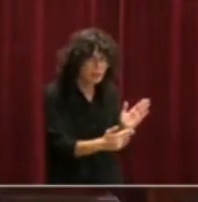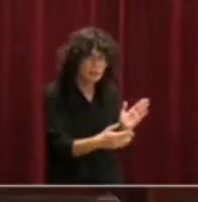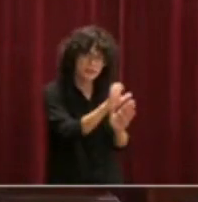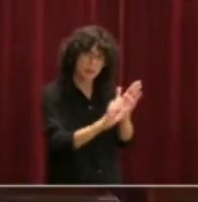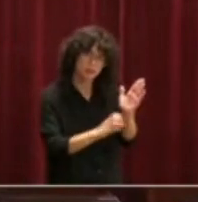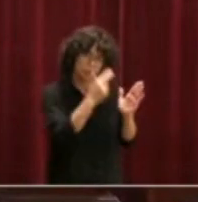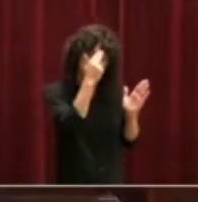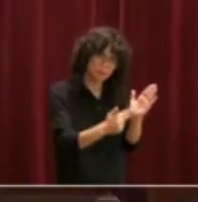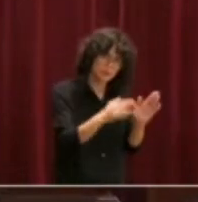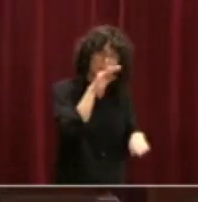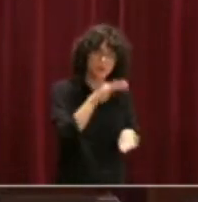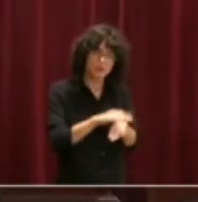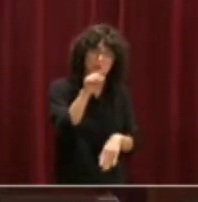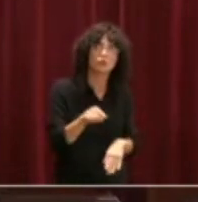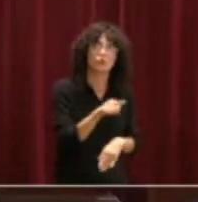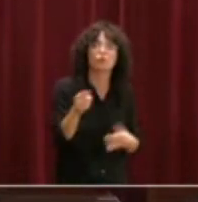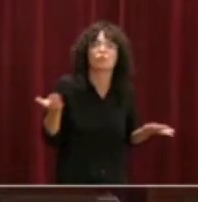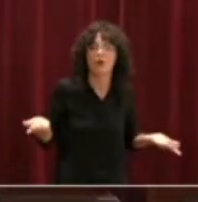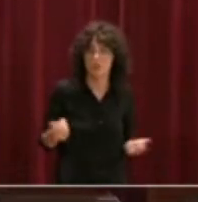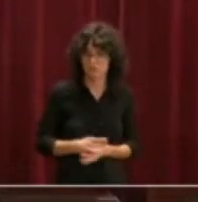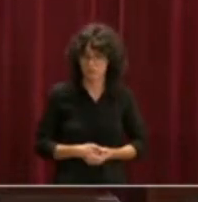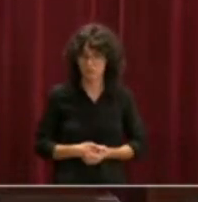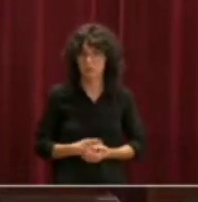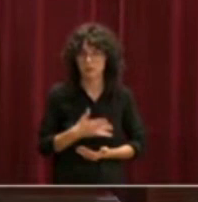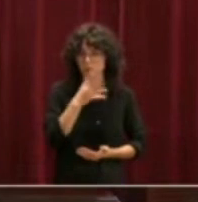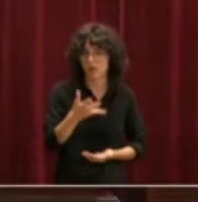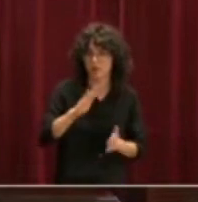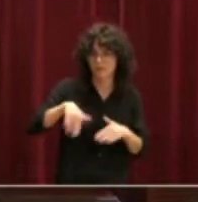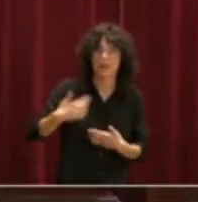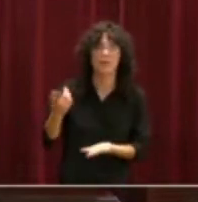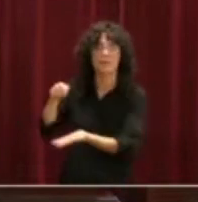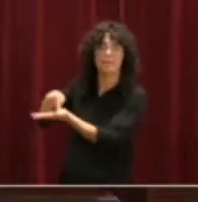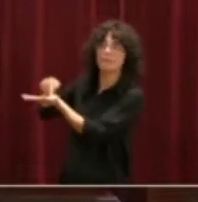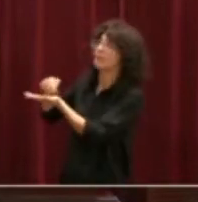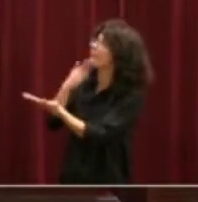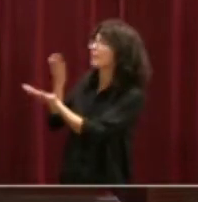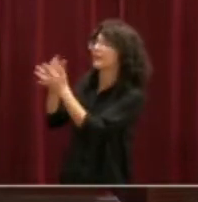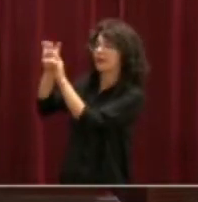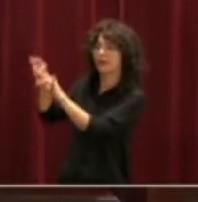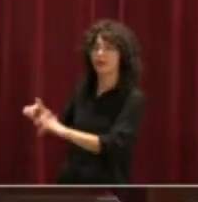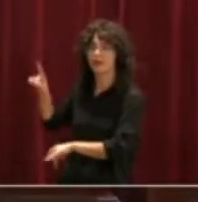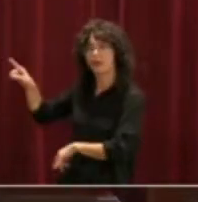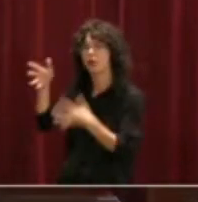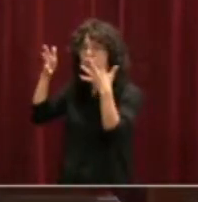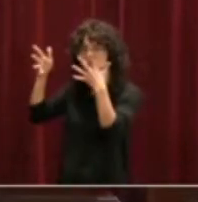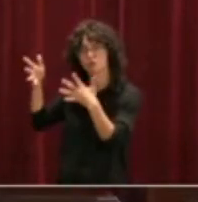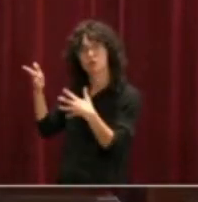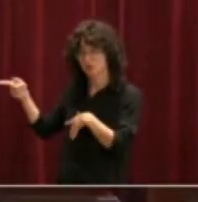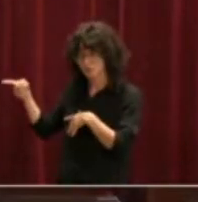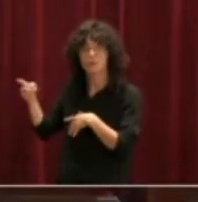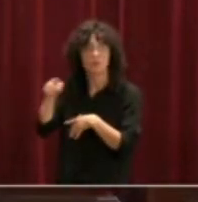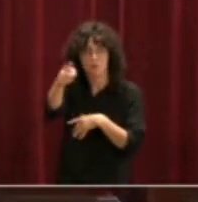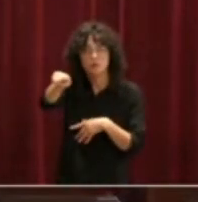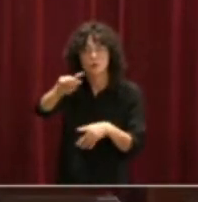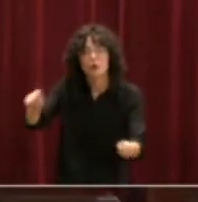cumplirlo o no Porque si hay que cumplirlo Y ustedes exigen un dictamen al consejo consultivo se está encargando el artículo 49